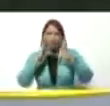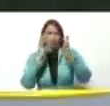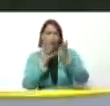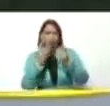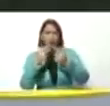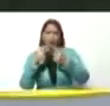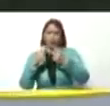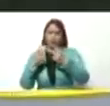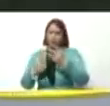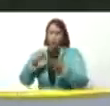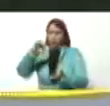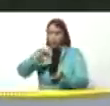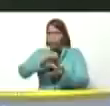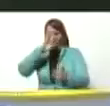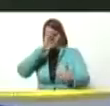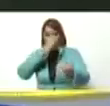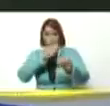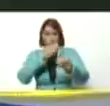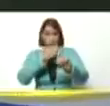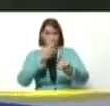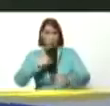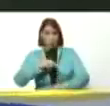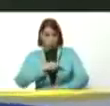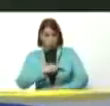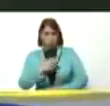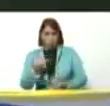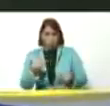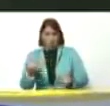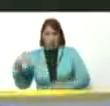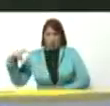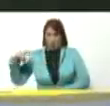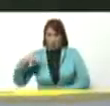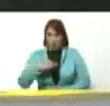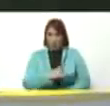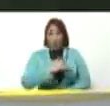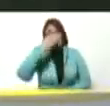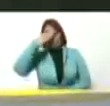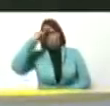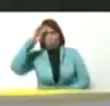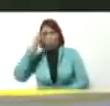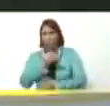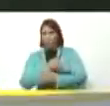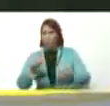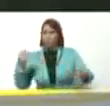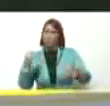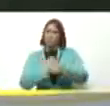mundo pluricéntrico. Vengo llegando de Cuba. Extraordinaria jornada.